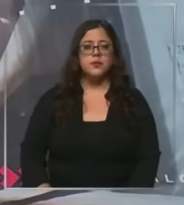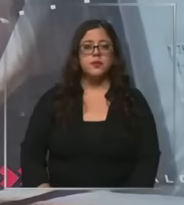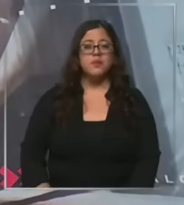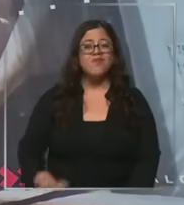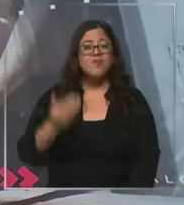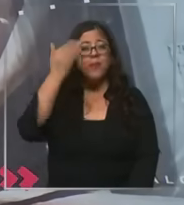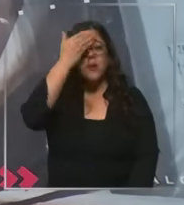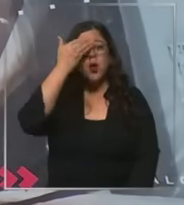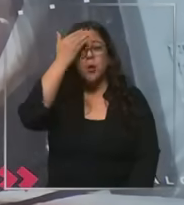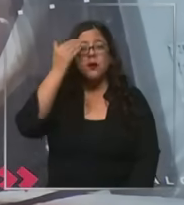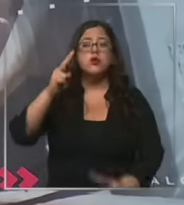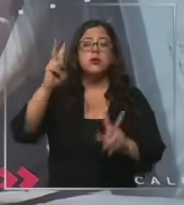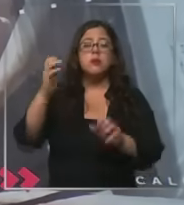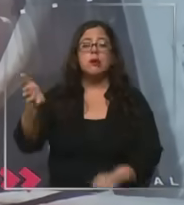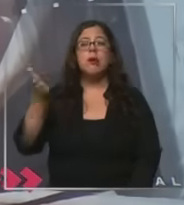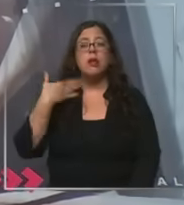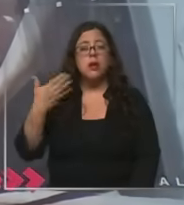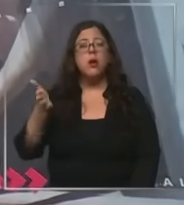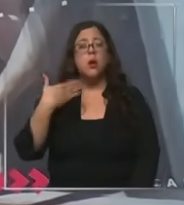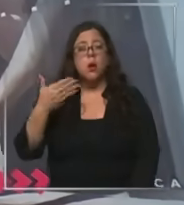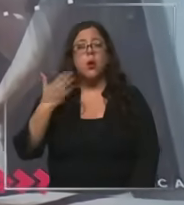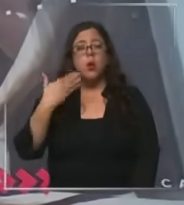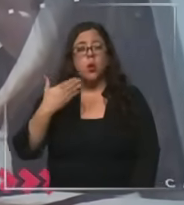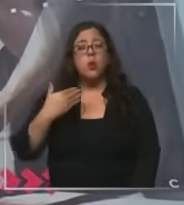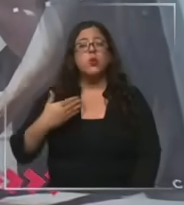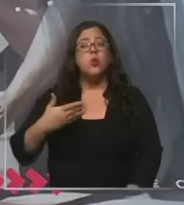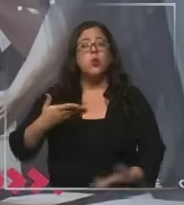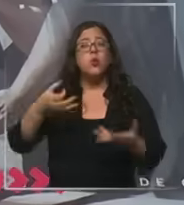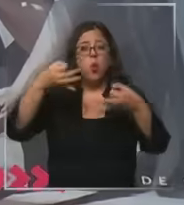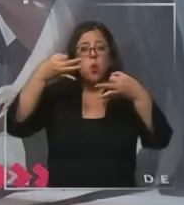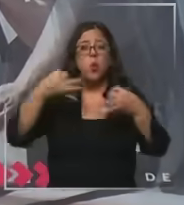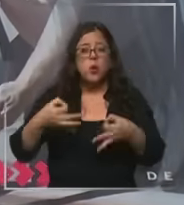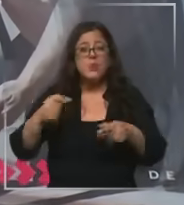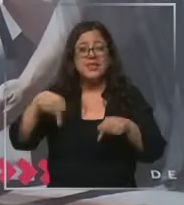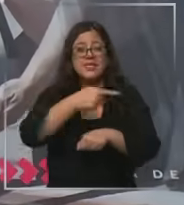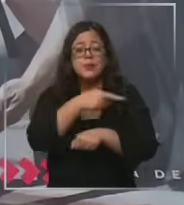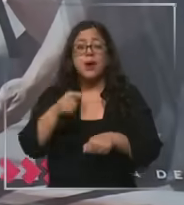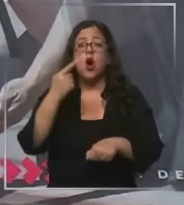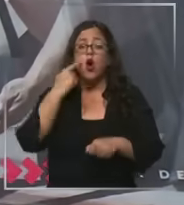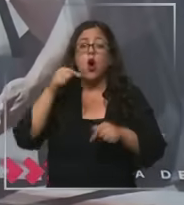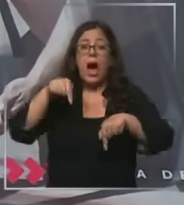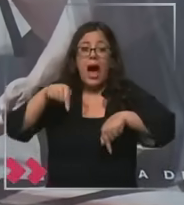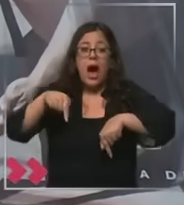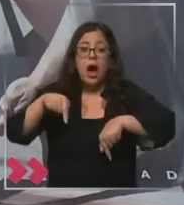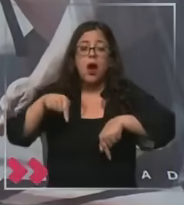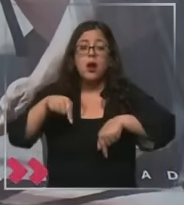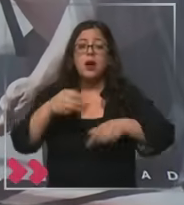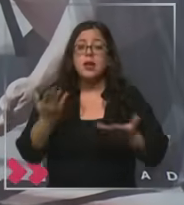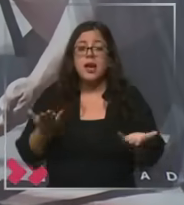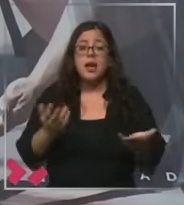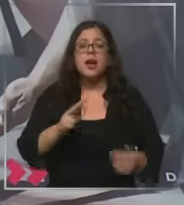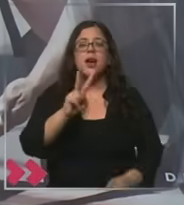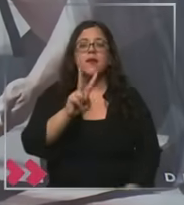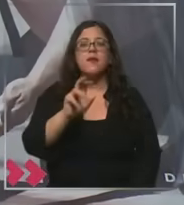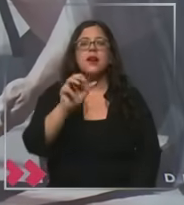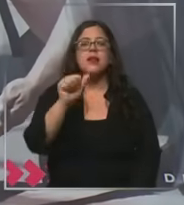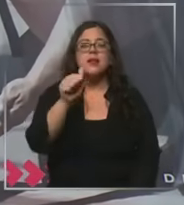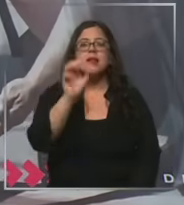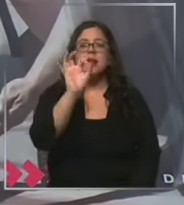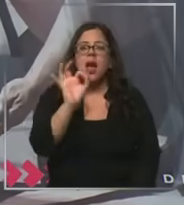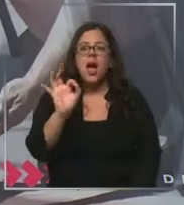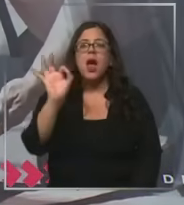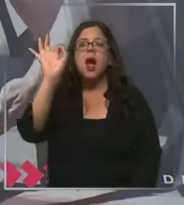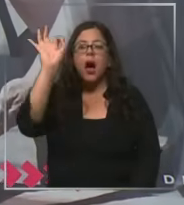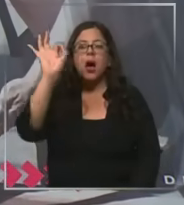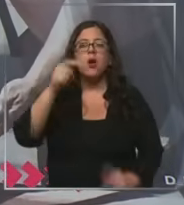Sigue la preocupación por el calor extremo que se está registrando durante esta semana. Fíjense que a esta hora hay 26